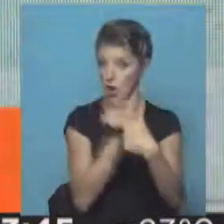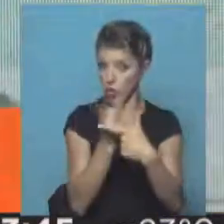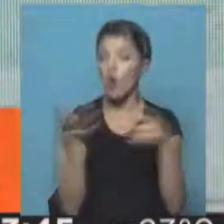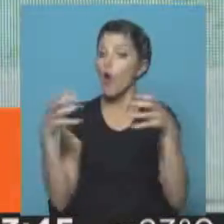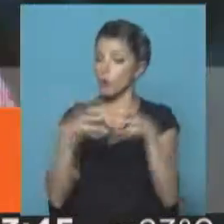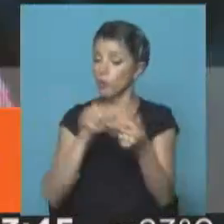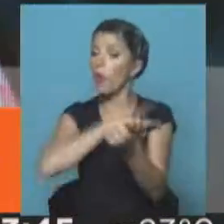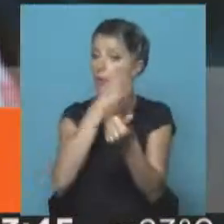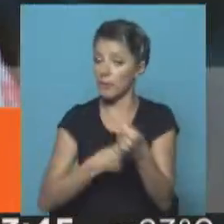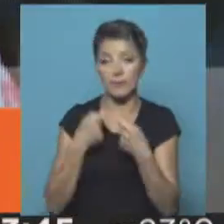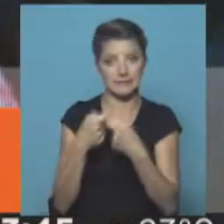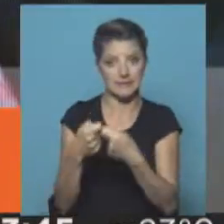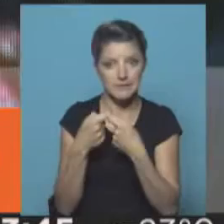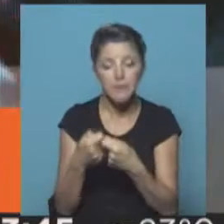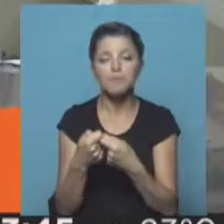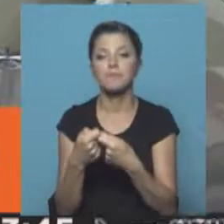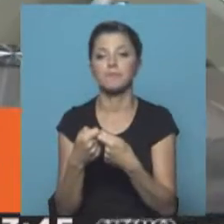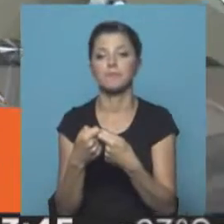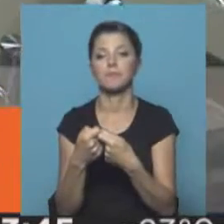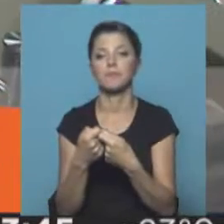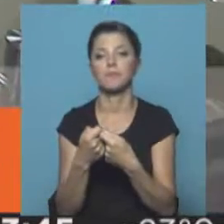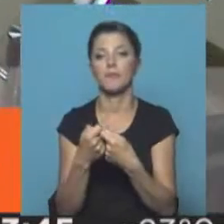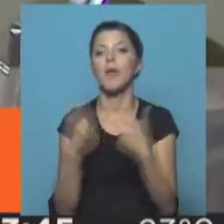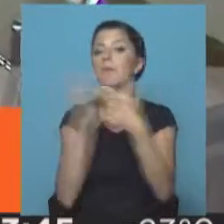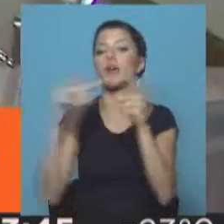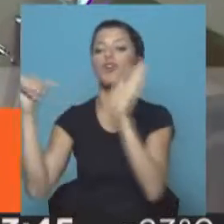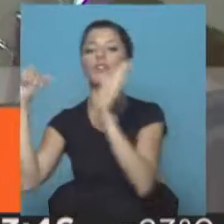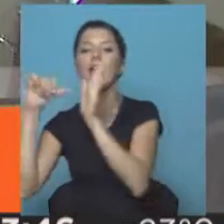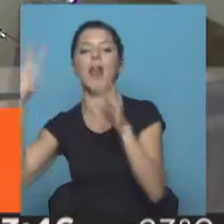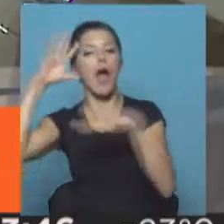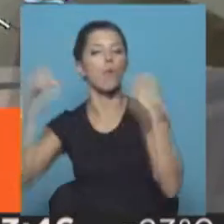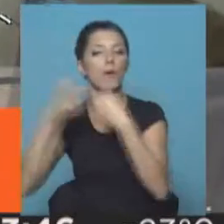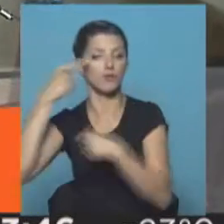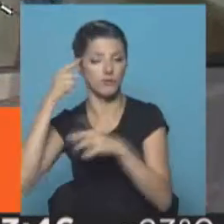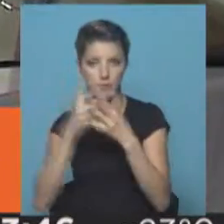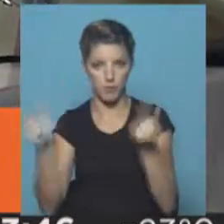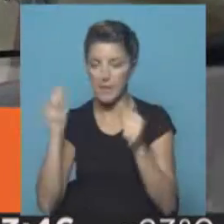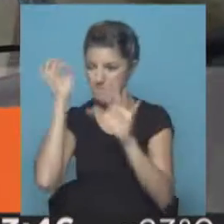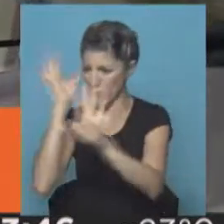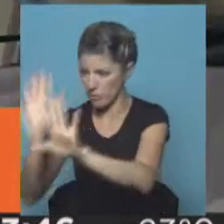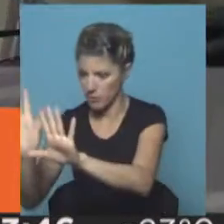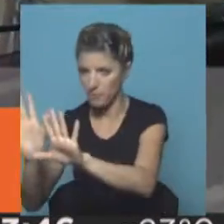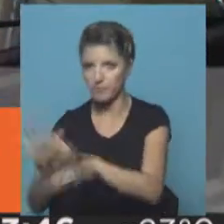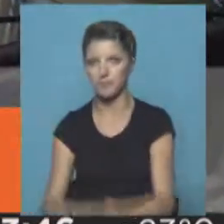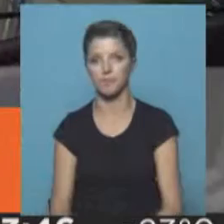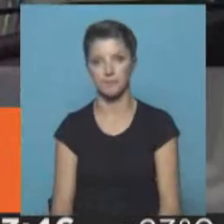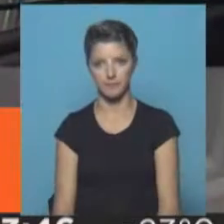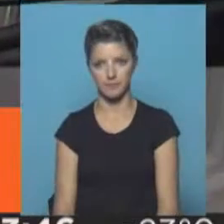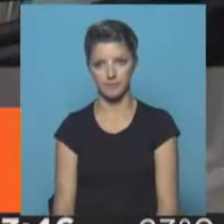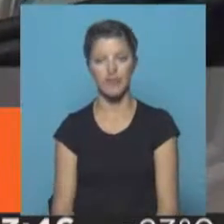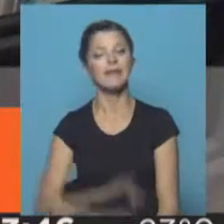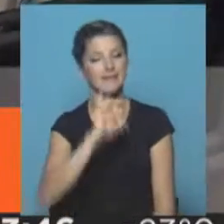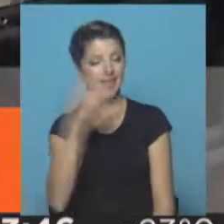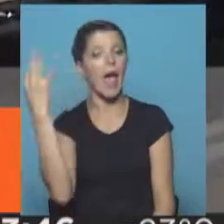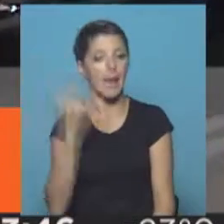poder para que los países se desprendan de Raúl, los mismos de antes. Perdón. Raúl, el tema es el siguiente. Es cierto que el